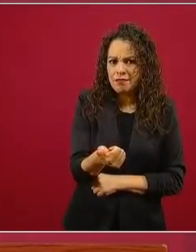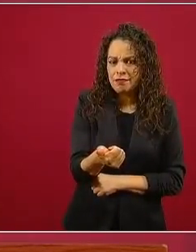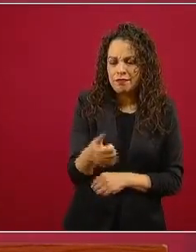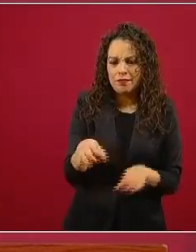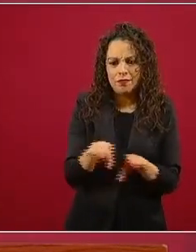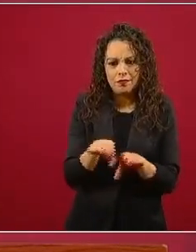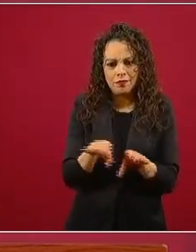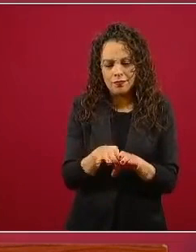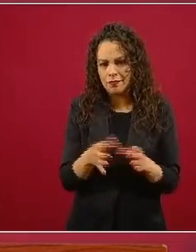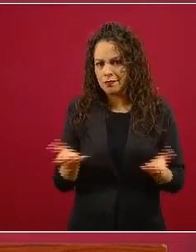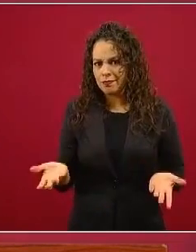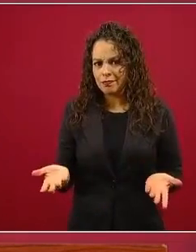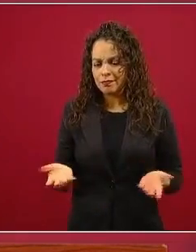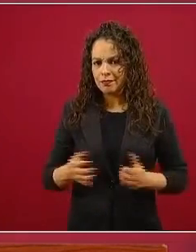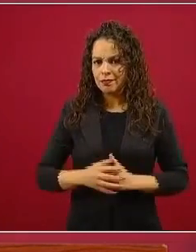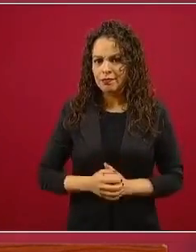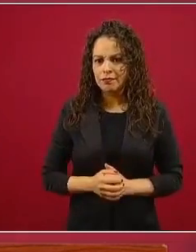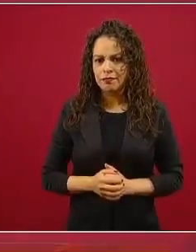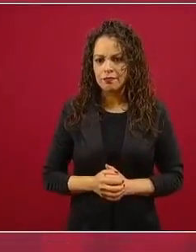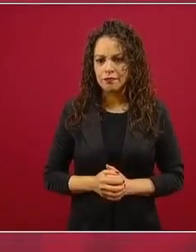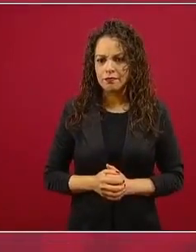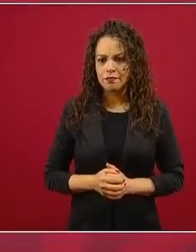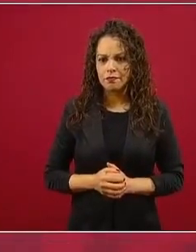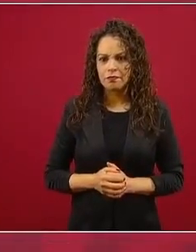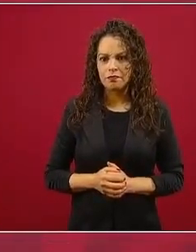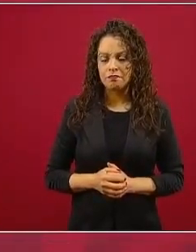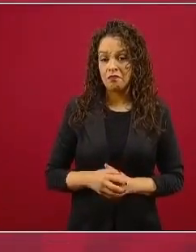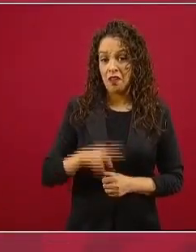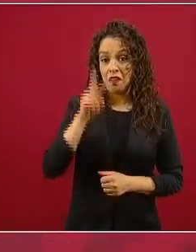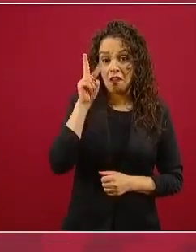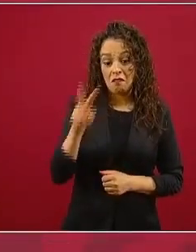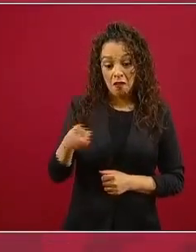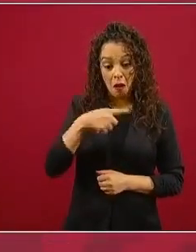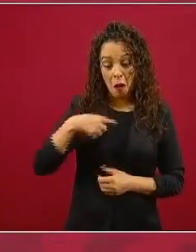O sea, campeones en impunidad.